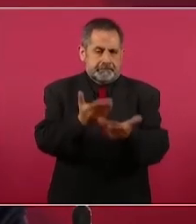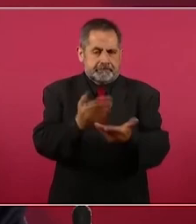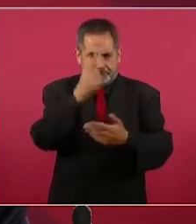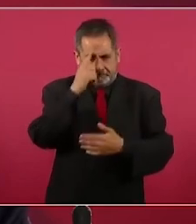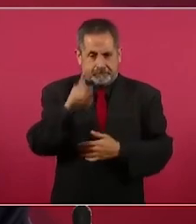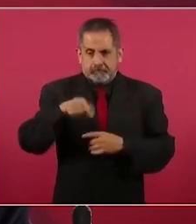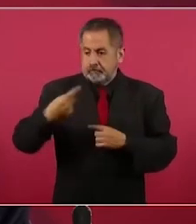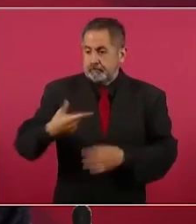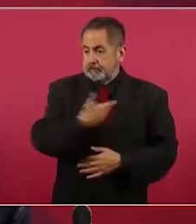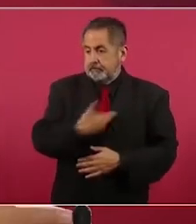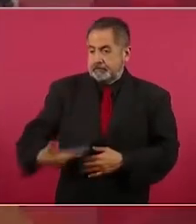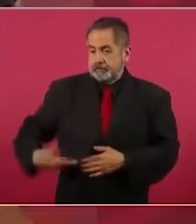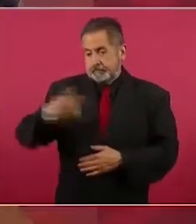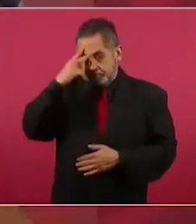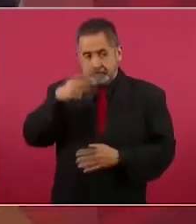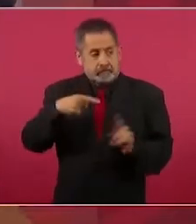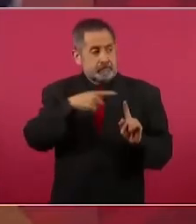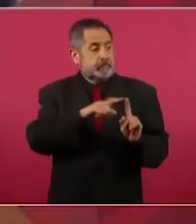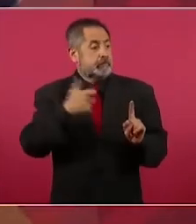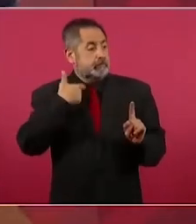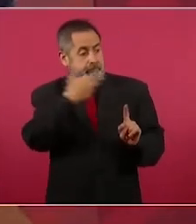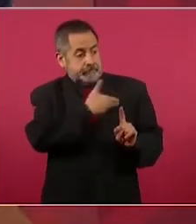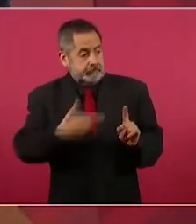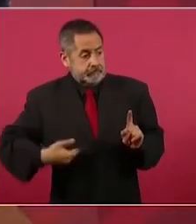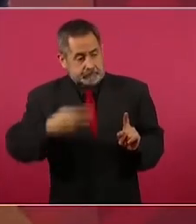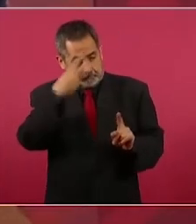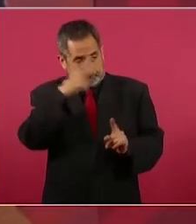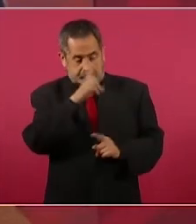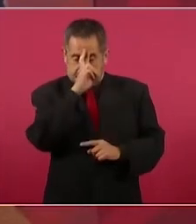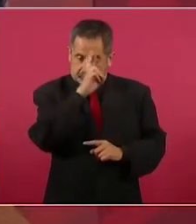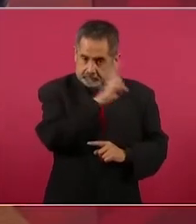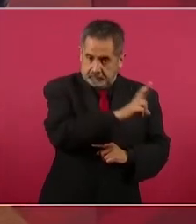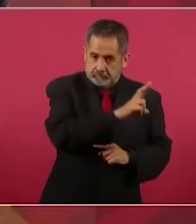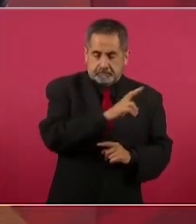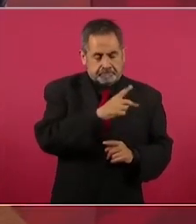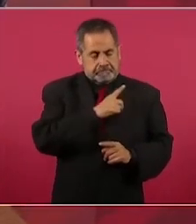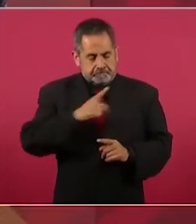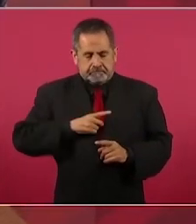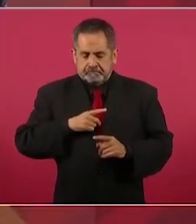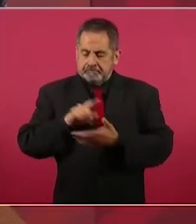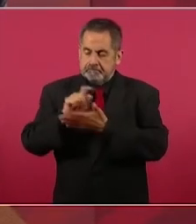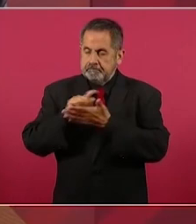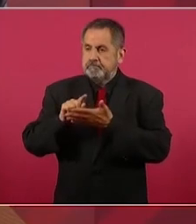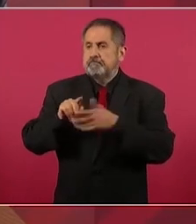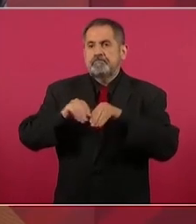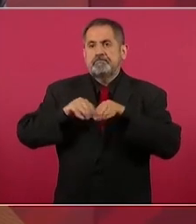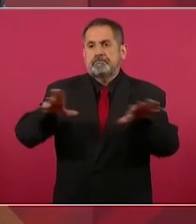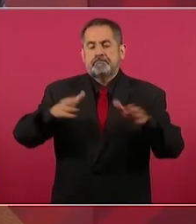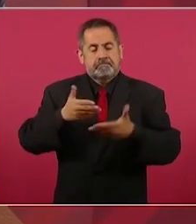Soy presidente de México, él fue presidente de México, es un asunto institucional.